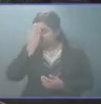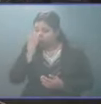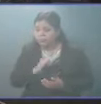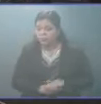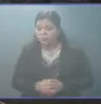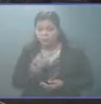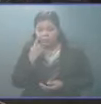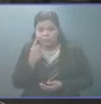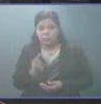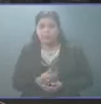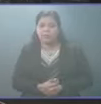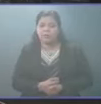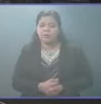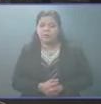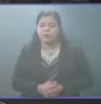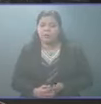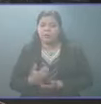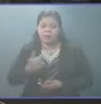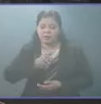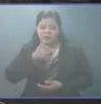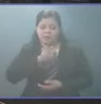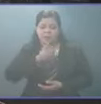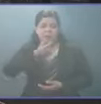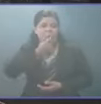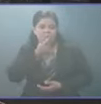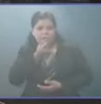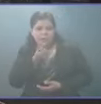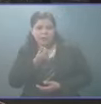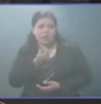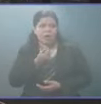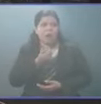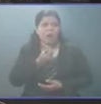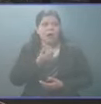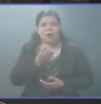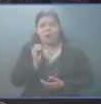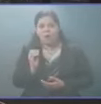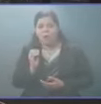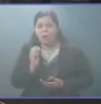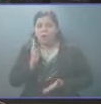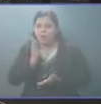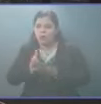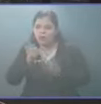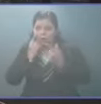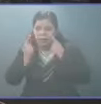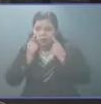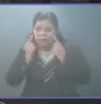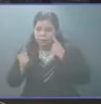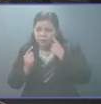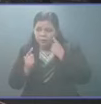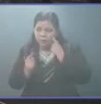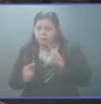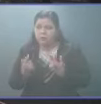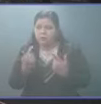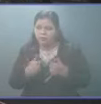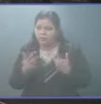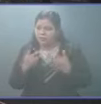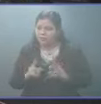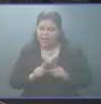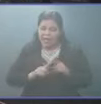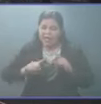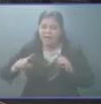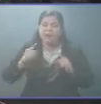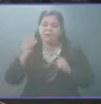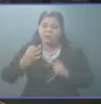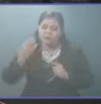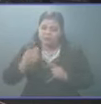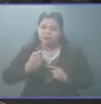de tanto automedicarse o de estar visitando hacer viajes largos, es mejor